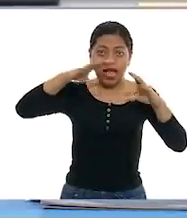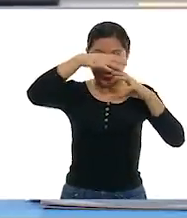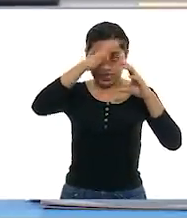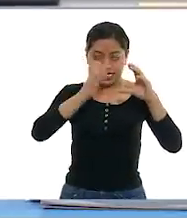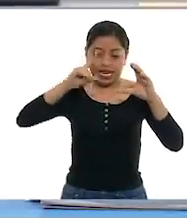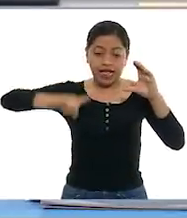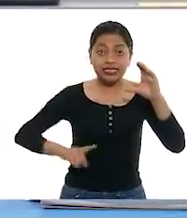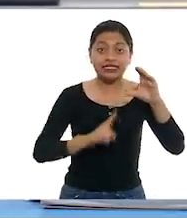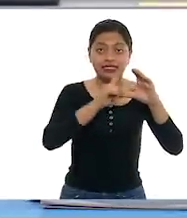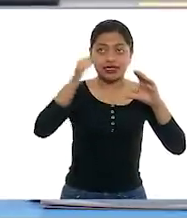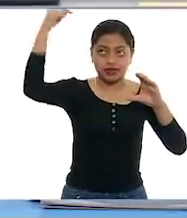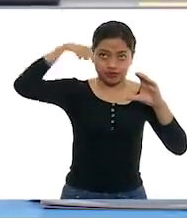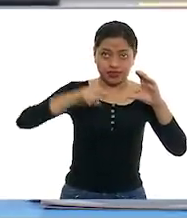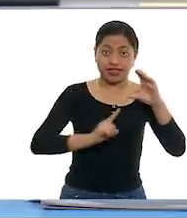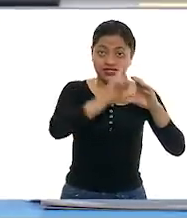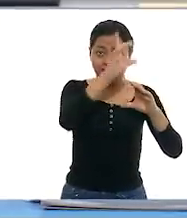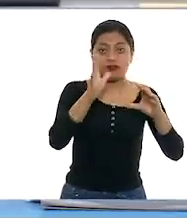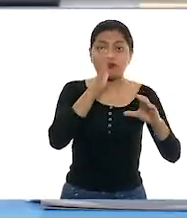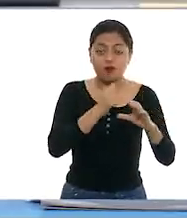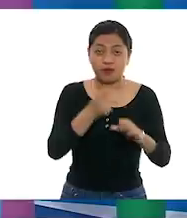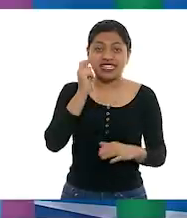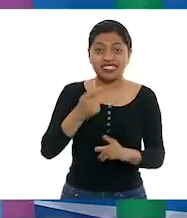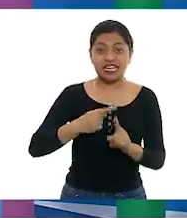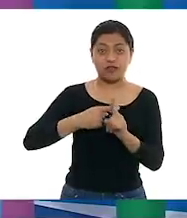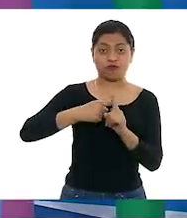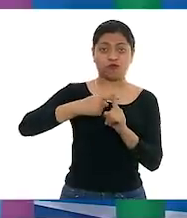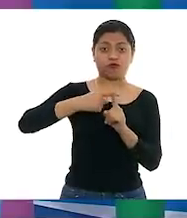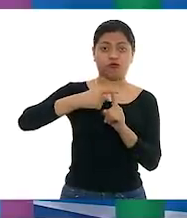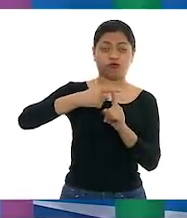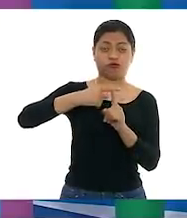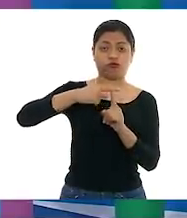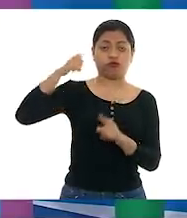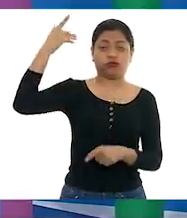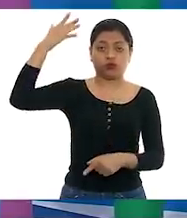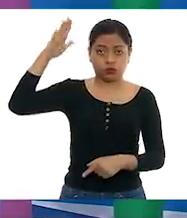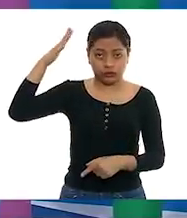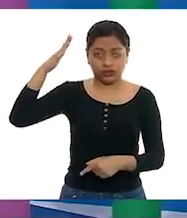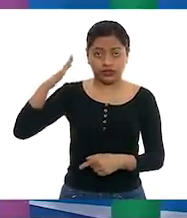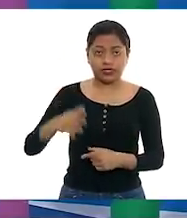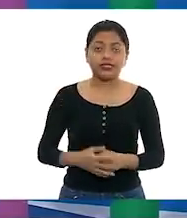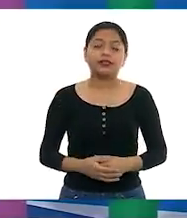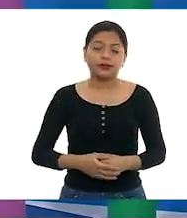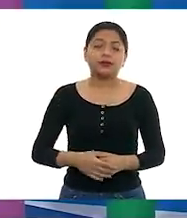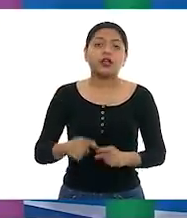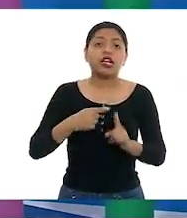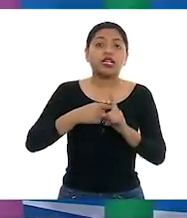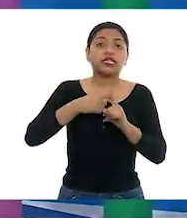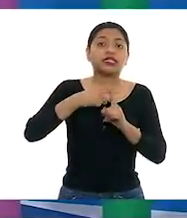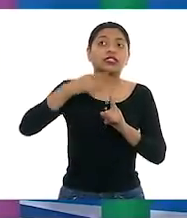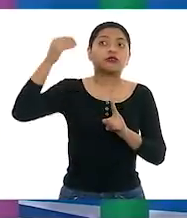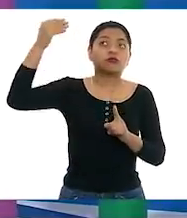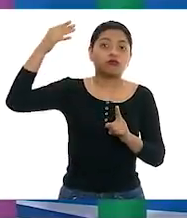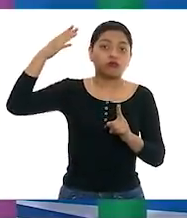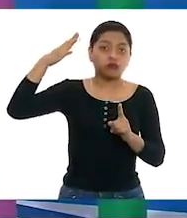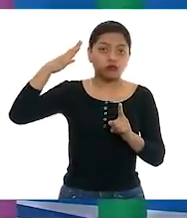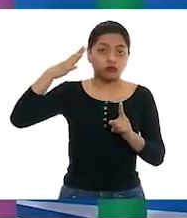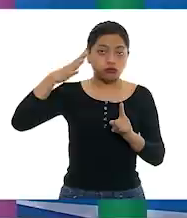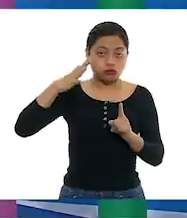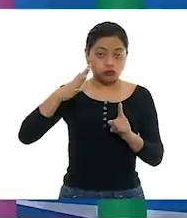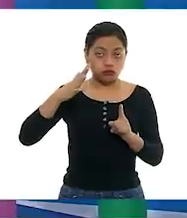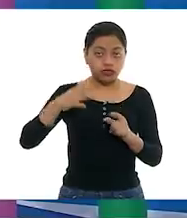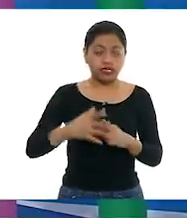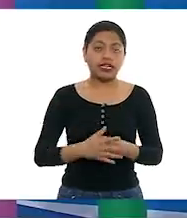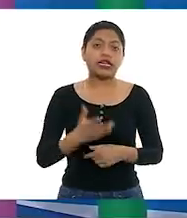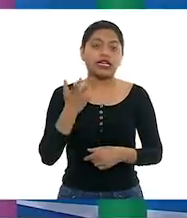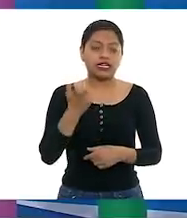solo tienen que ver con el aumento de calor. Así es, porque si bien la temperatura aumenta, el cambio no es constante y depende